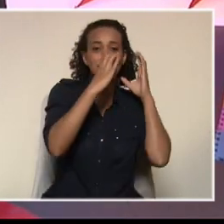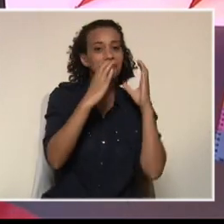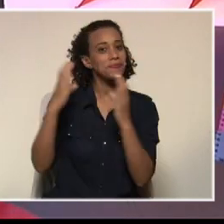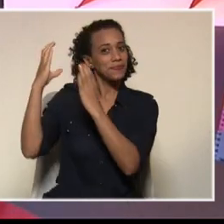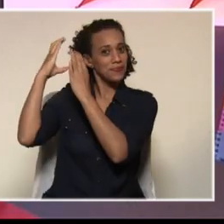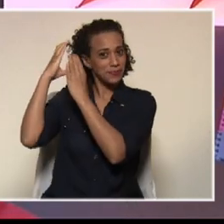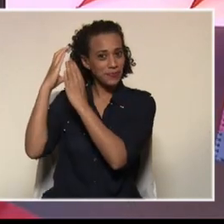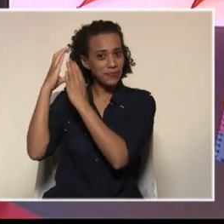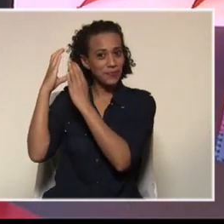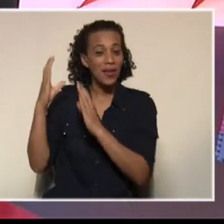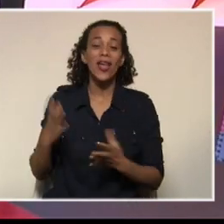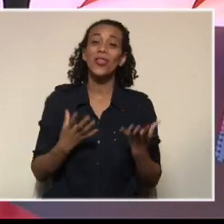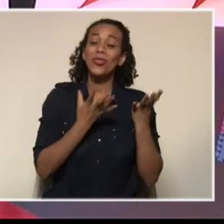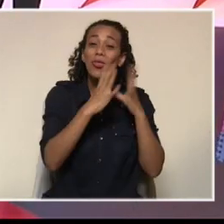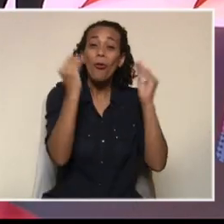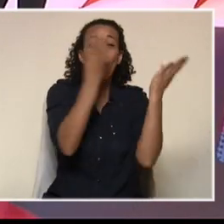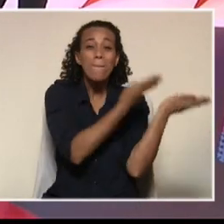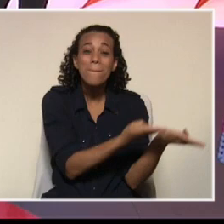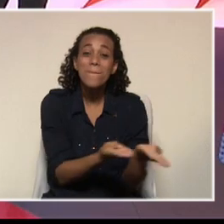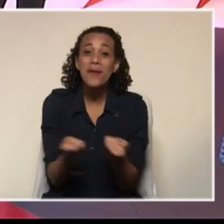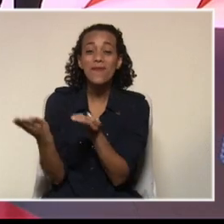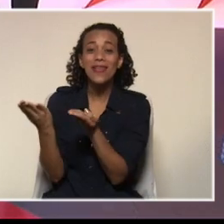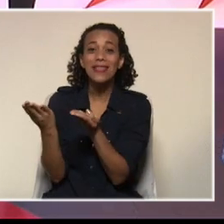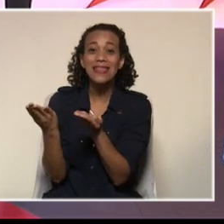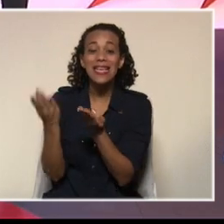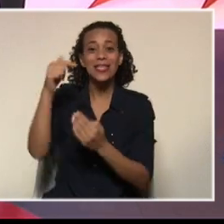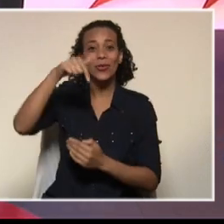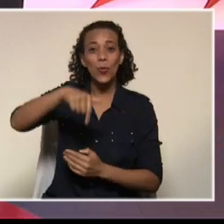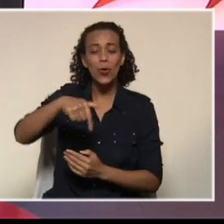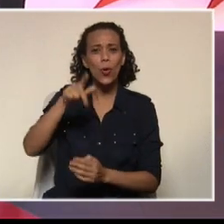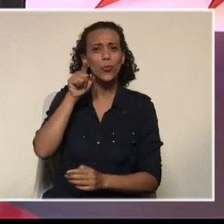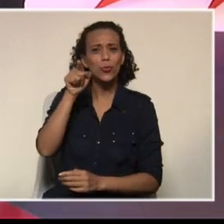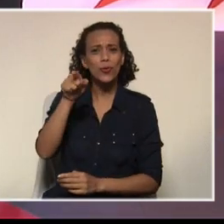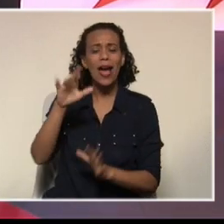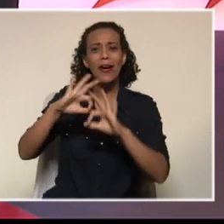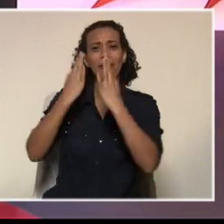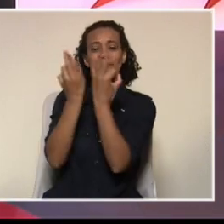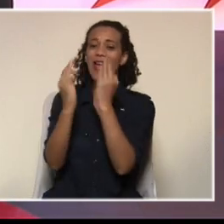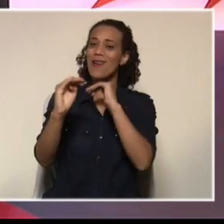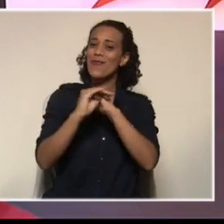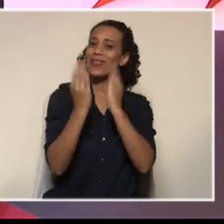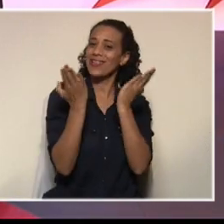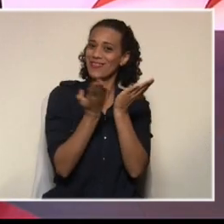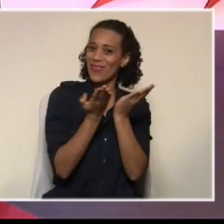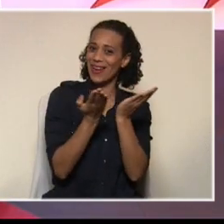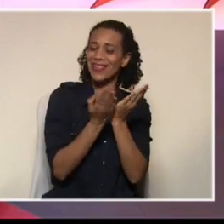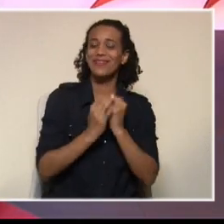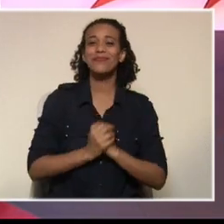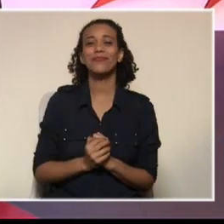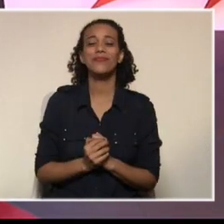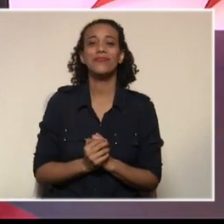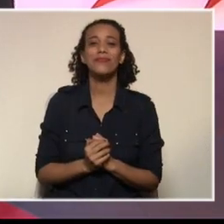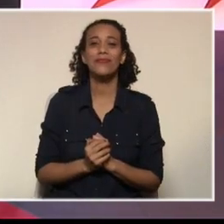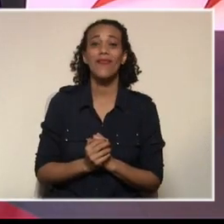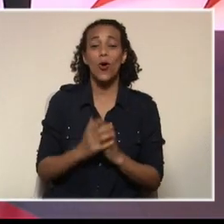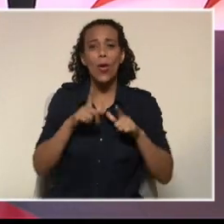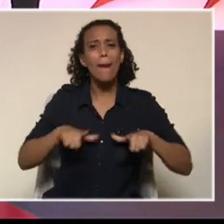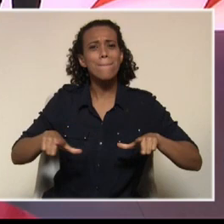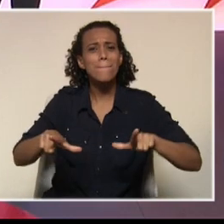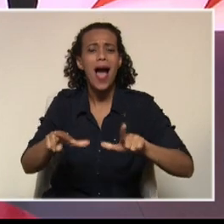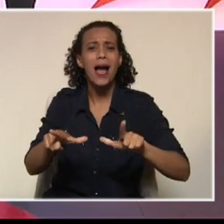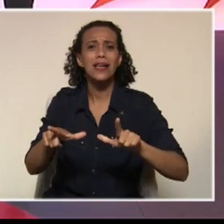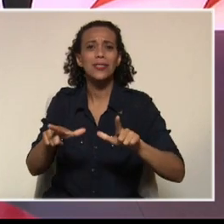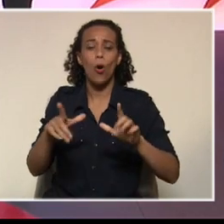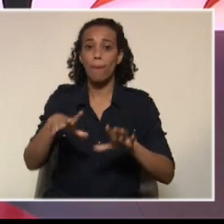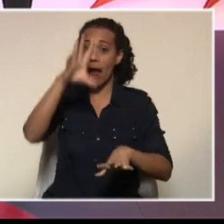quitarnos el tapabocas. Sean todas y todos bienvenidos a este subprograma Cada familia, una escuela. Un espacio